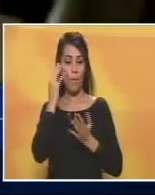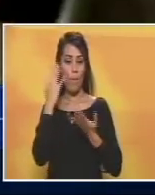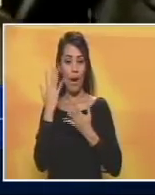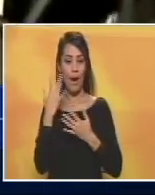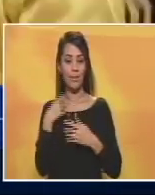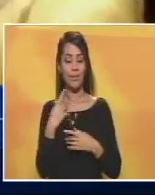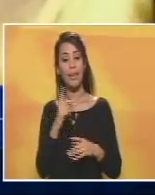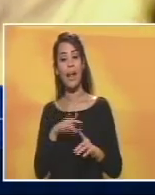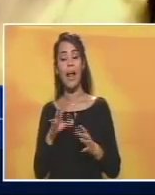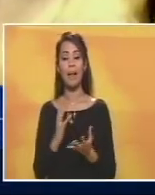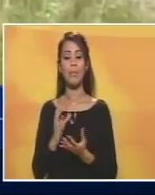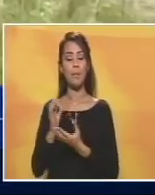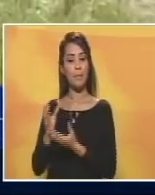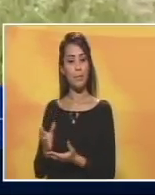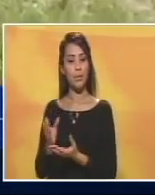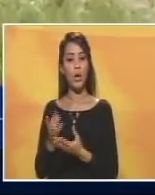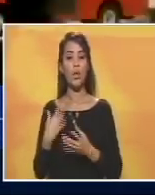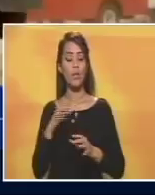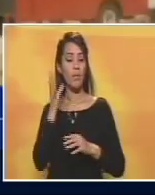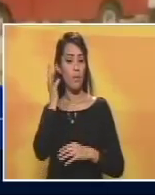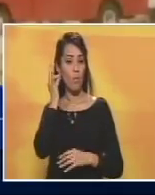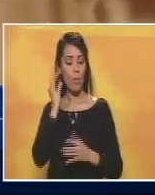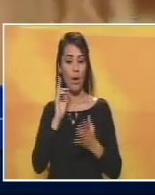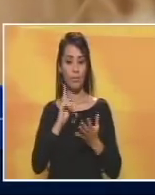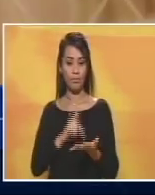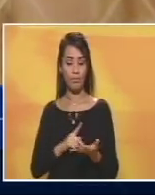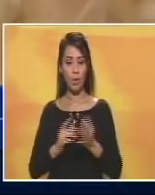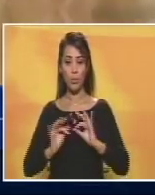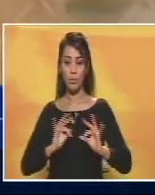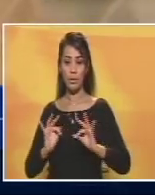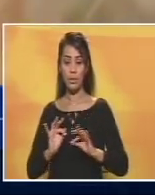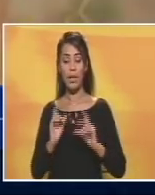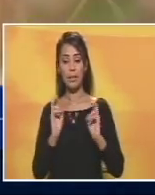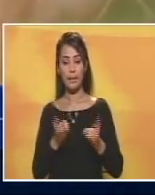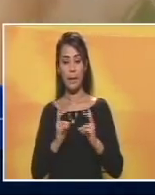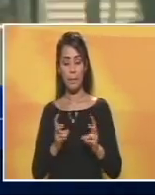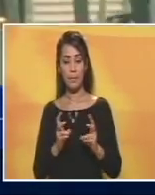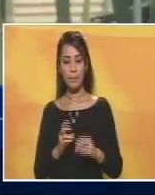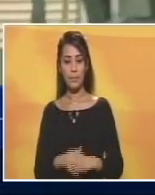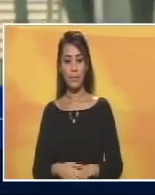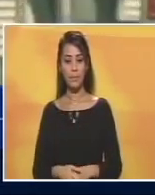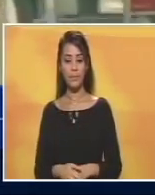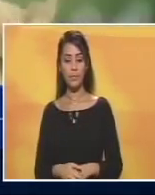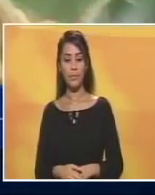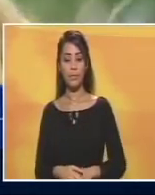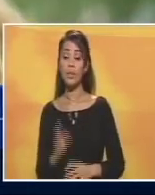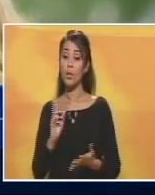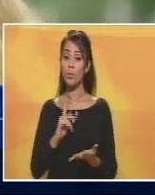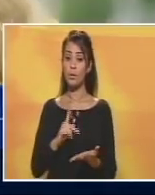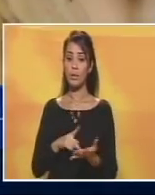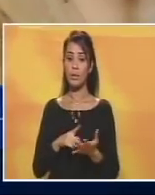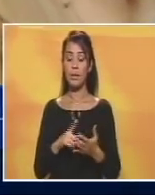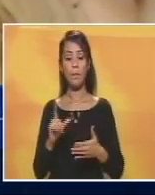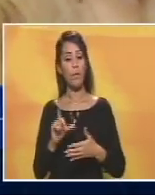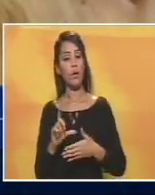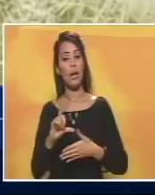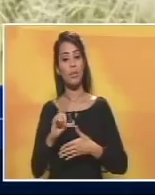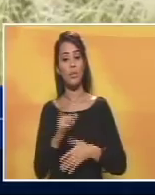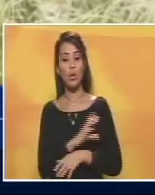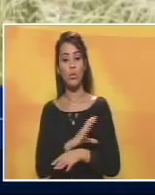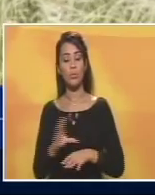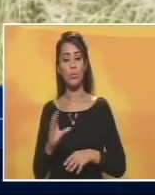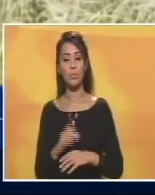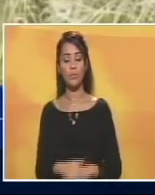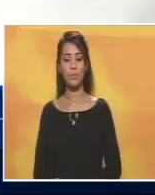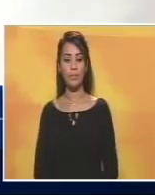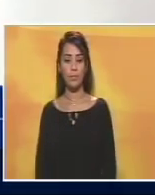conquistar el premio Artista Femenina del Año en la categoría Hot Latin Song y su disco El Dorado compite por Top Latin Album y Latin Pop Álbum